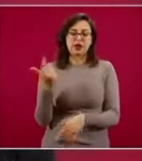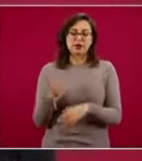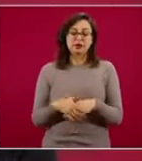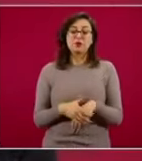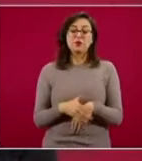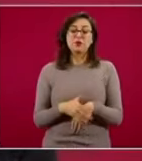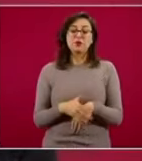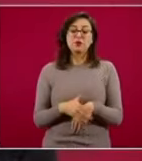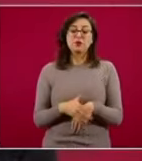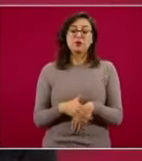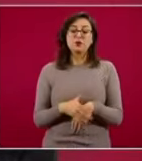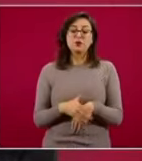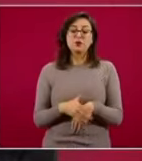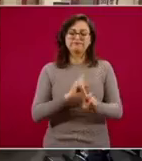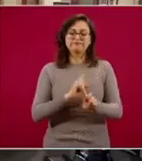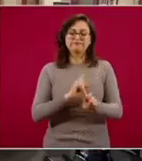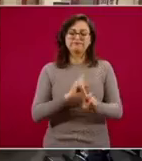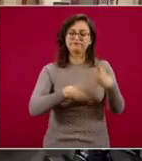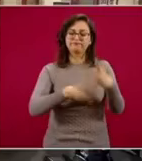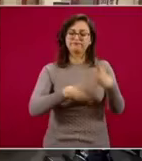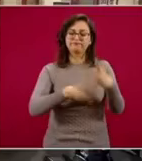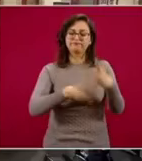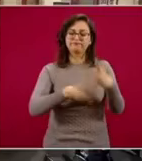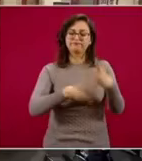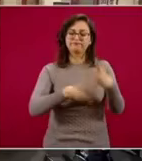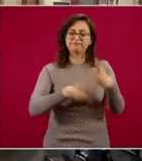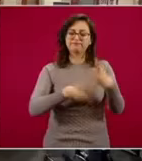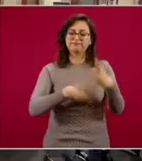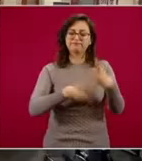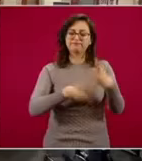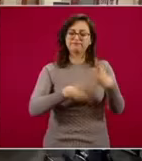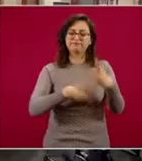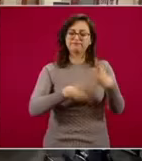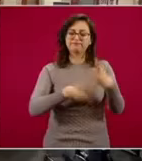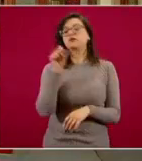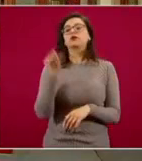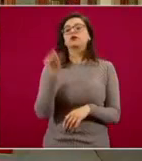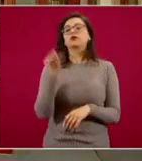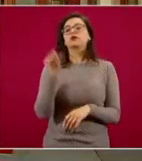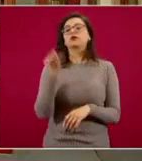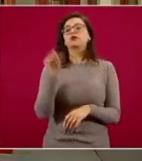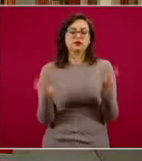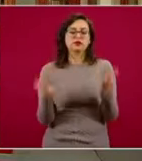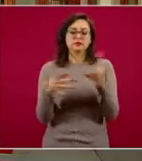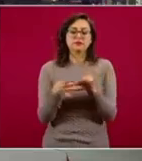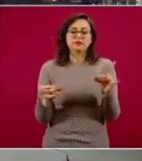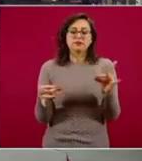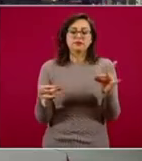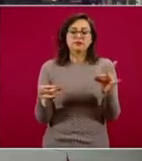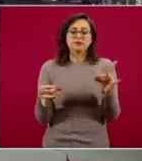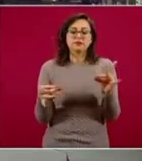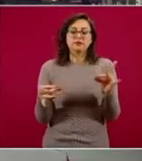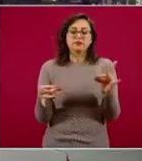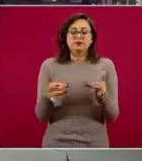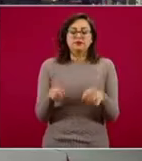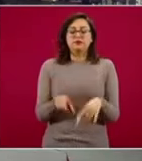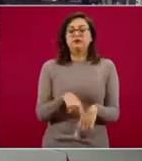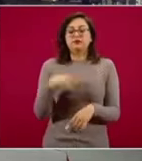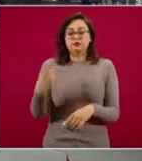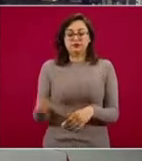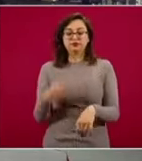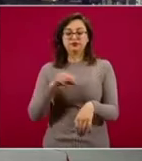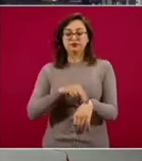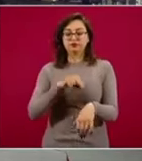es muy importante. Entonces, hoy vamos a abordar sobre eso, vamos a comentar algunos de estos conceptos y el doctor López Ridaura